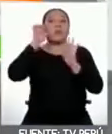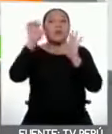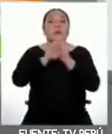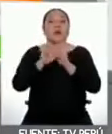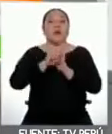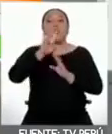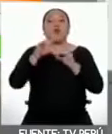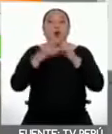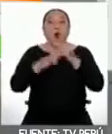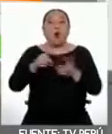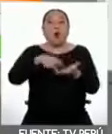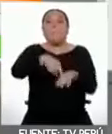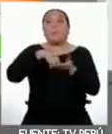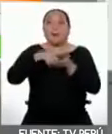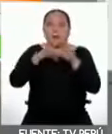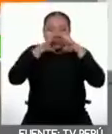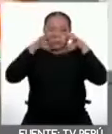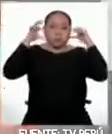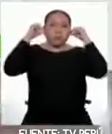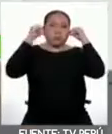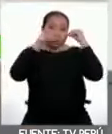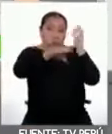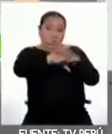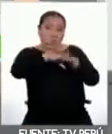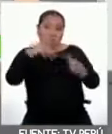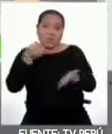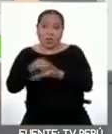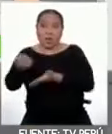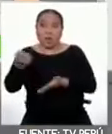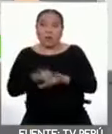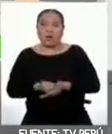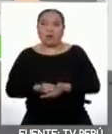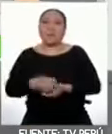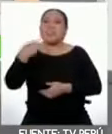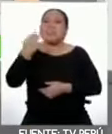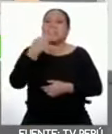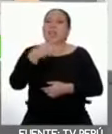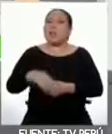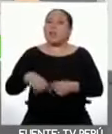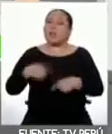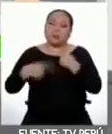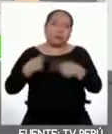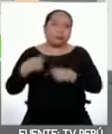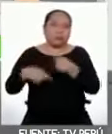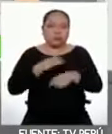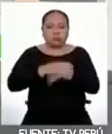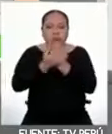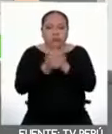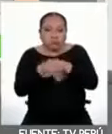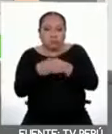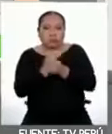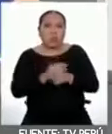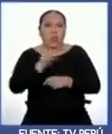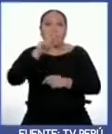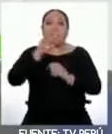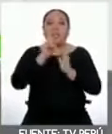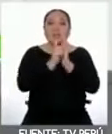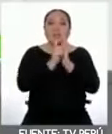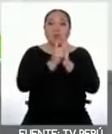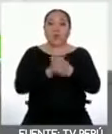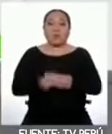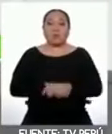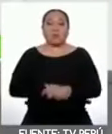el uso obligatorio de la mascarilla si salimos a hacer compras y el constante lavado de manos con agua y jabón por 20